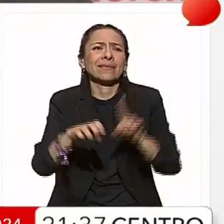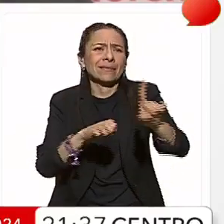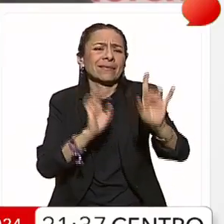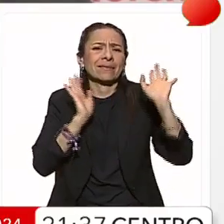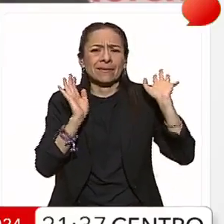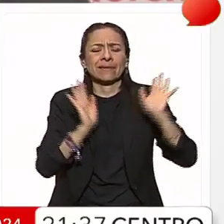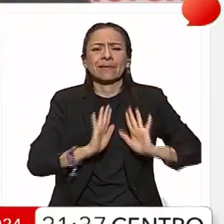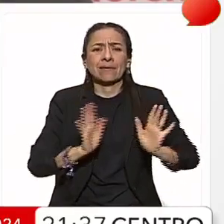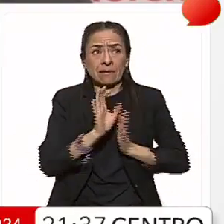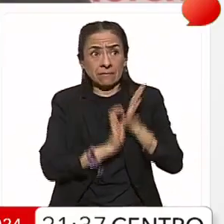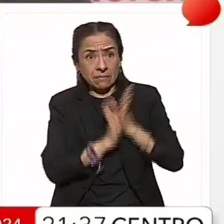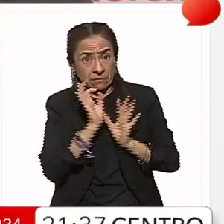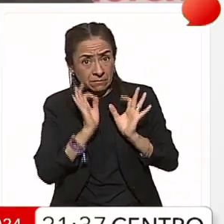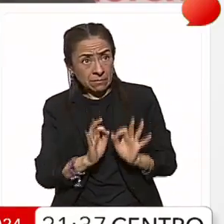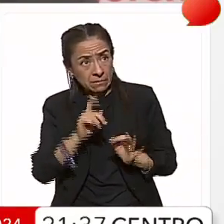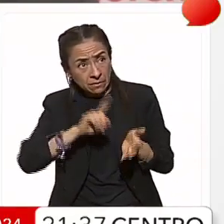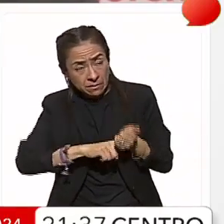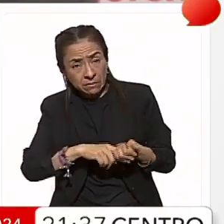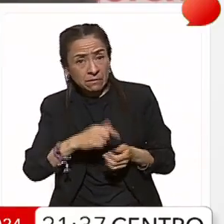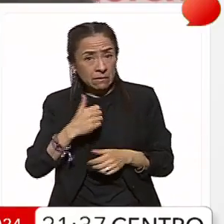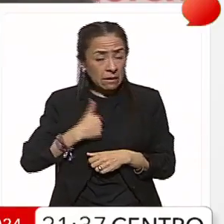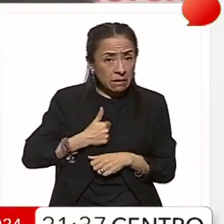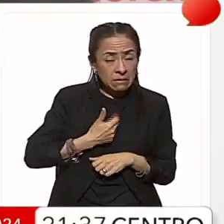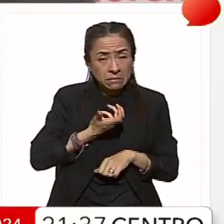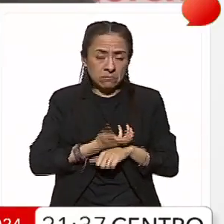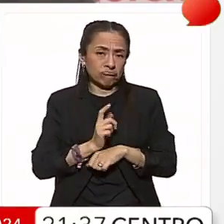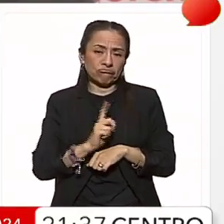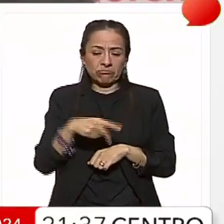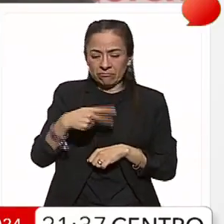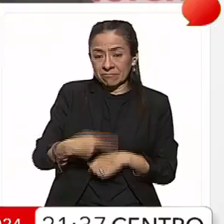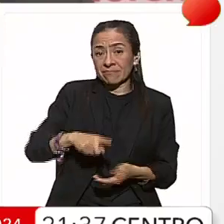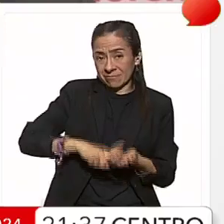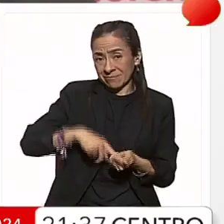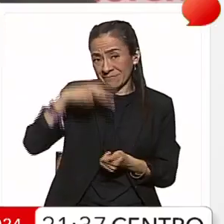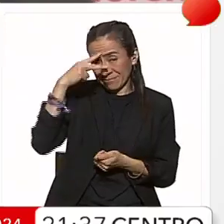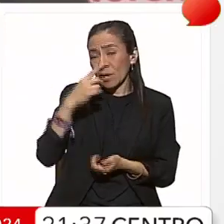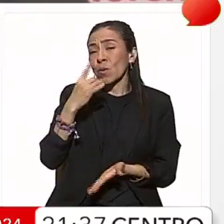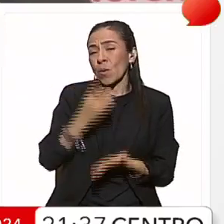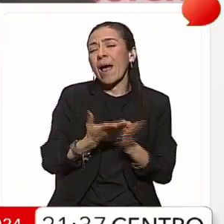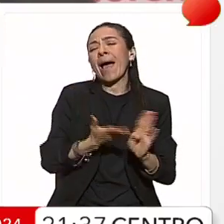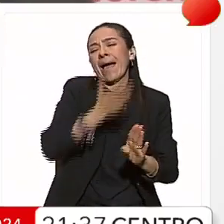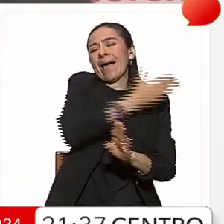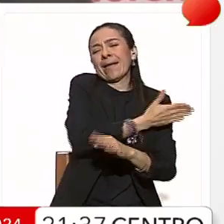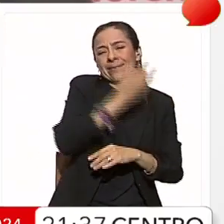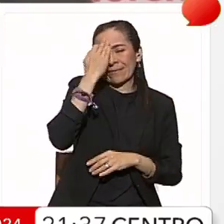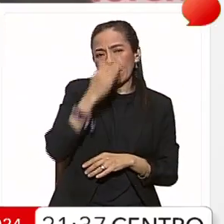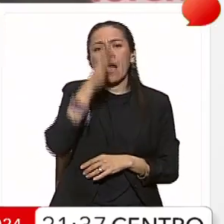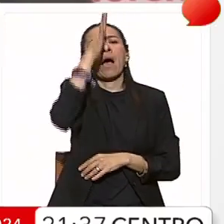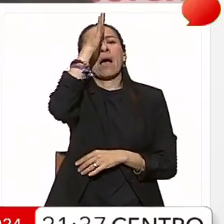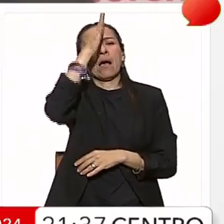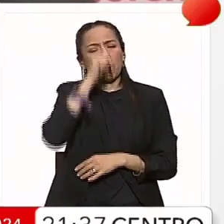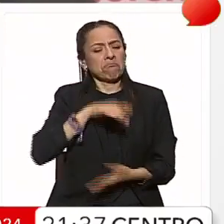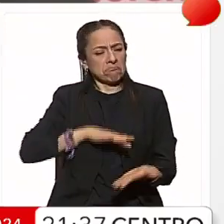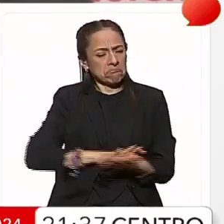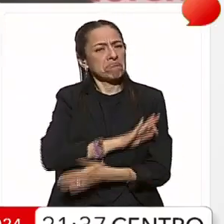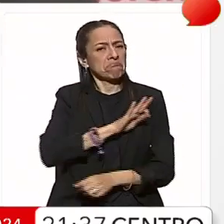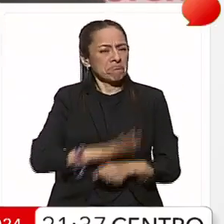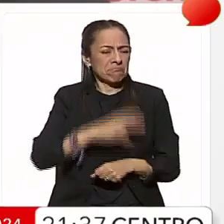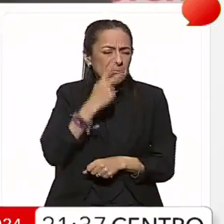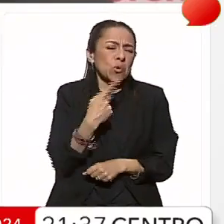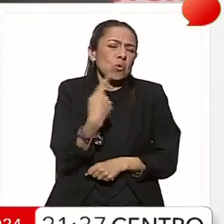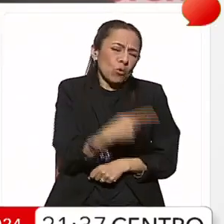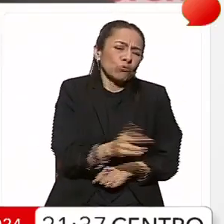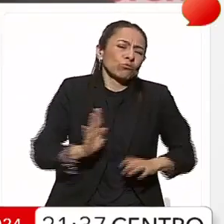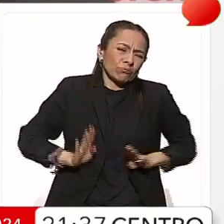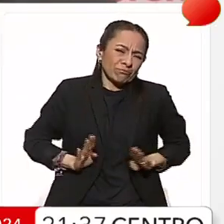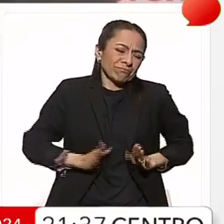o en Estados Unidos. Solo aquí en México, dentro del Pacto por México, porque convenía en ese momento el modelo neoliberal, les convenía, como